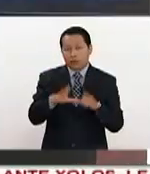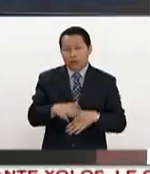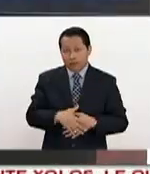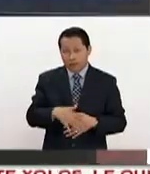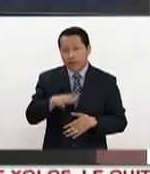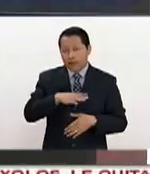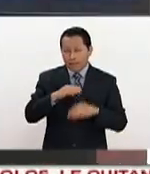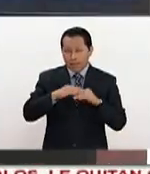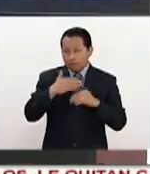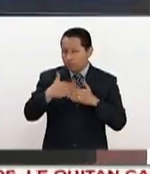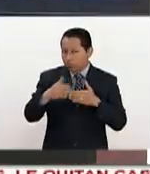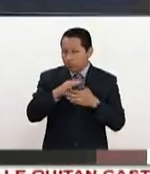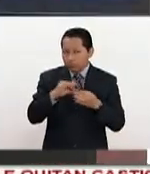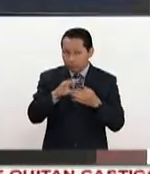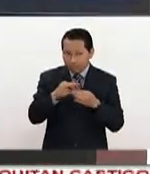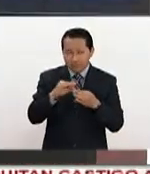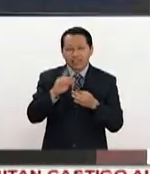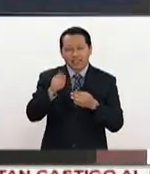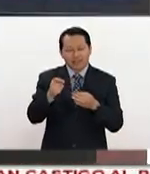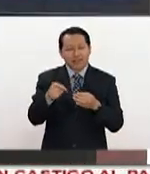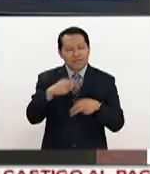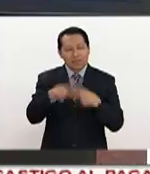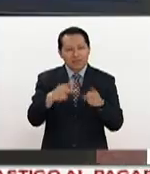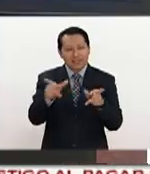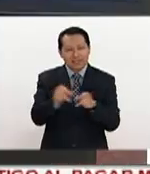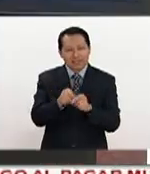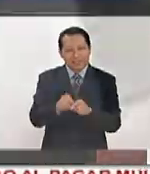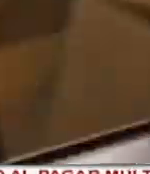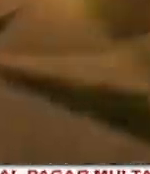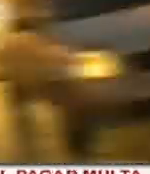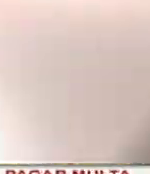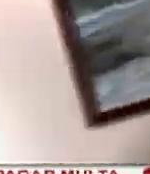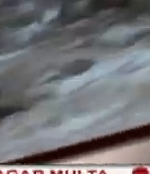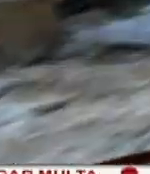Más adelante les tengo más información deportiva. Vamos ahora a nuestro resumen.